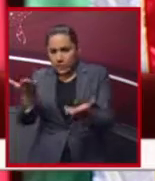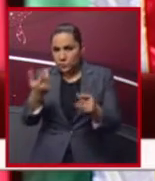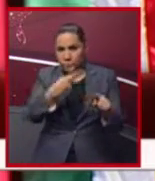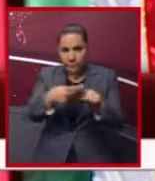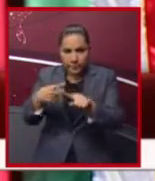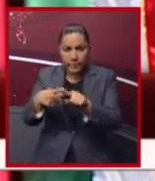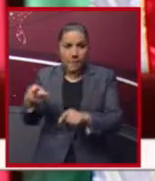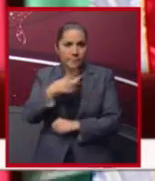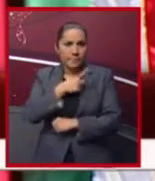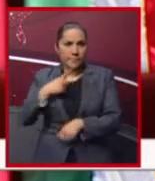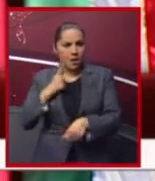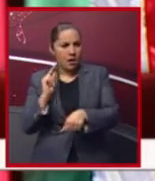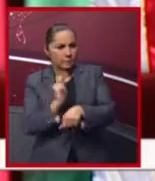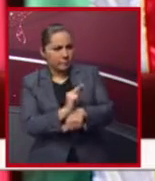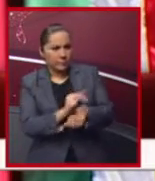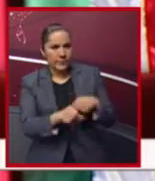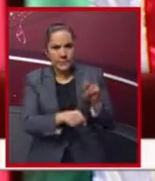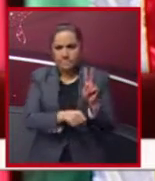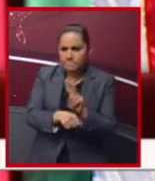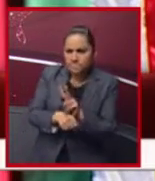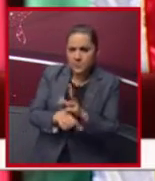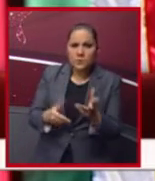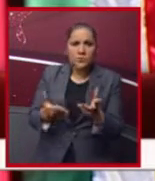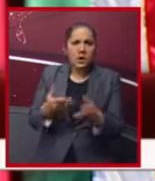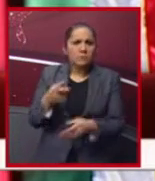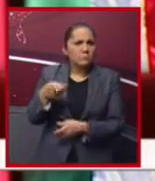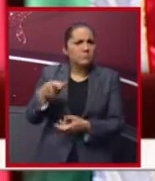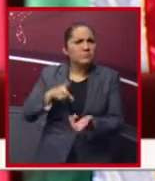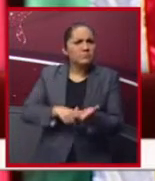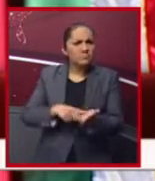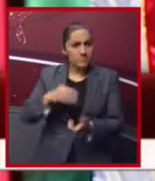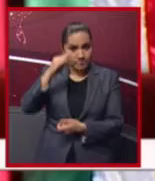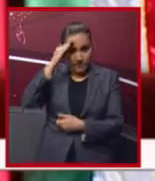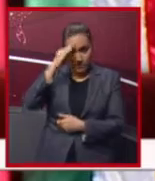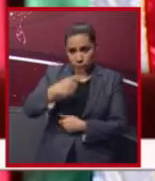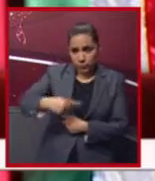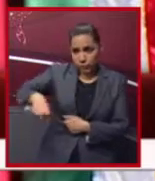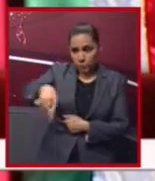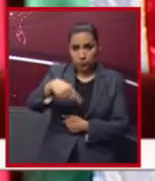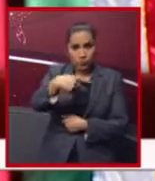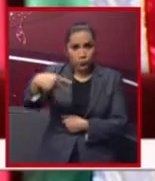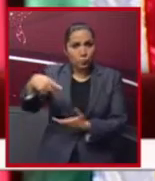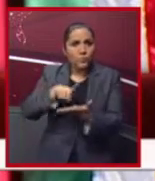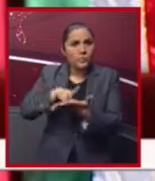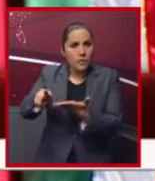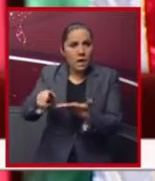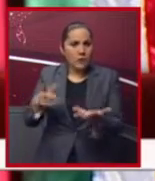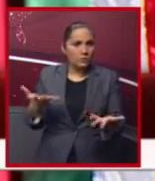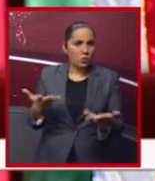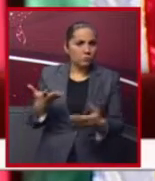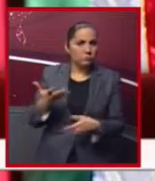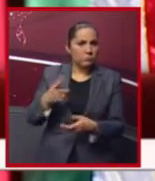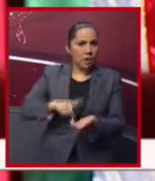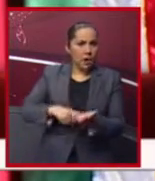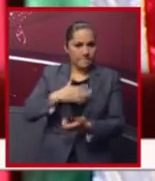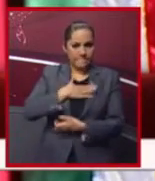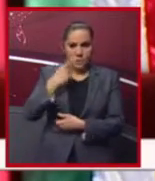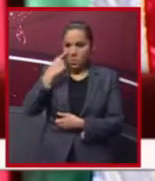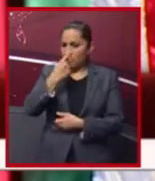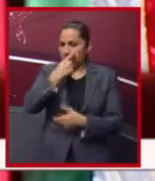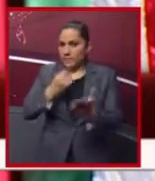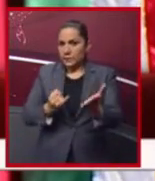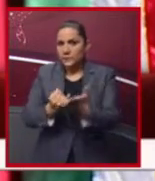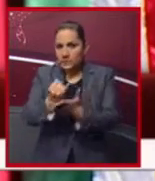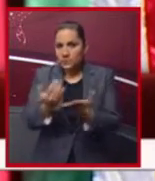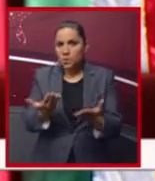o restringiendo o condenando en los hechos el legítimo ejercicio de los derechos o el disenso, que México avanzará